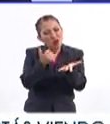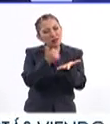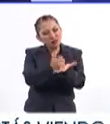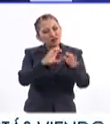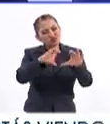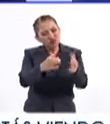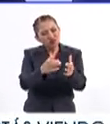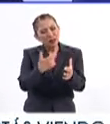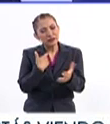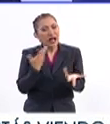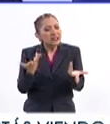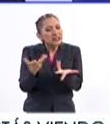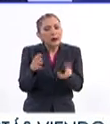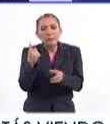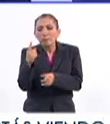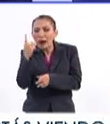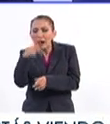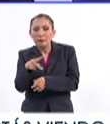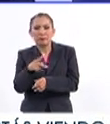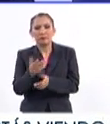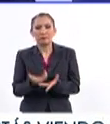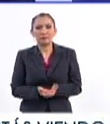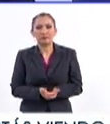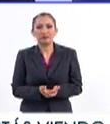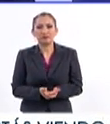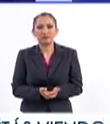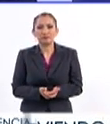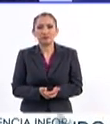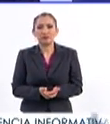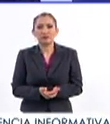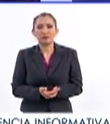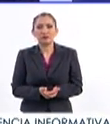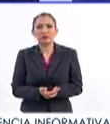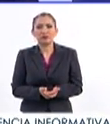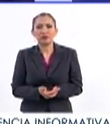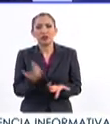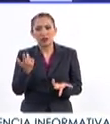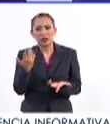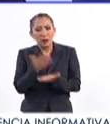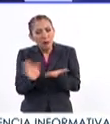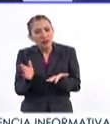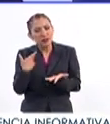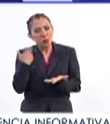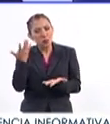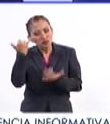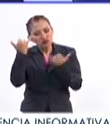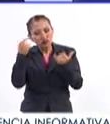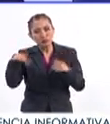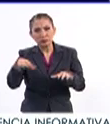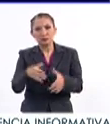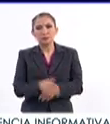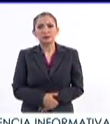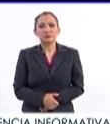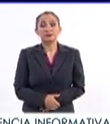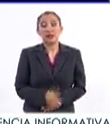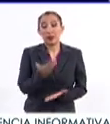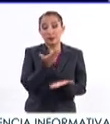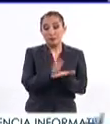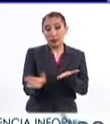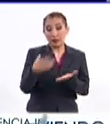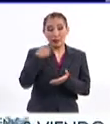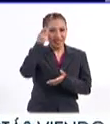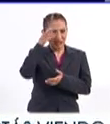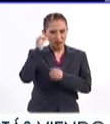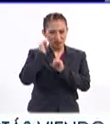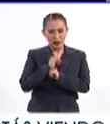comunidad, qué hacer por México y siempre ser una parte constructiva de nuestra sociedad. Por su parte,